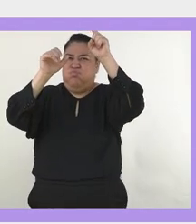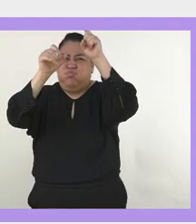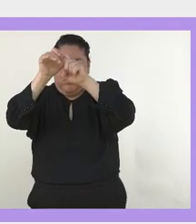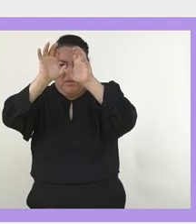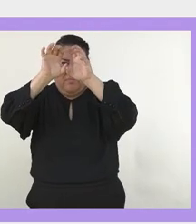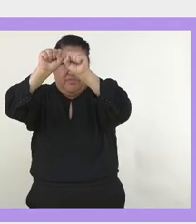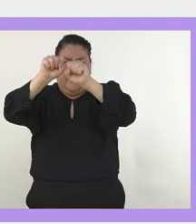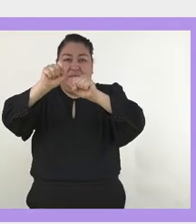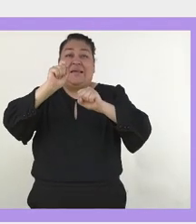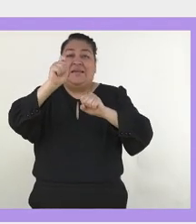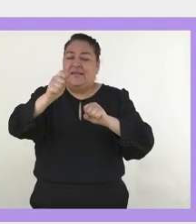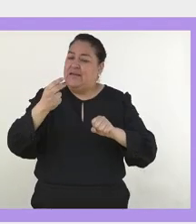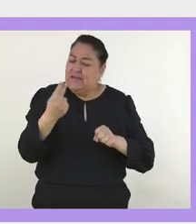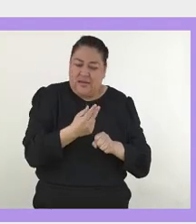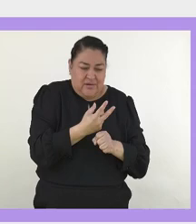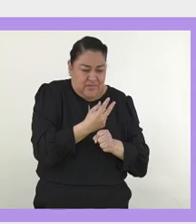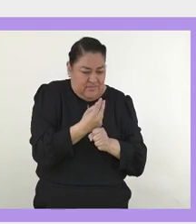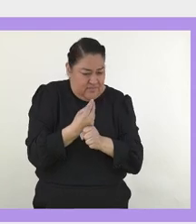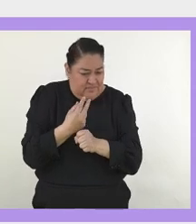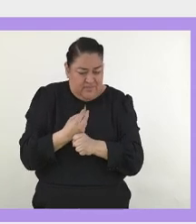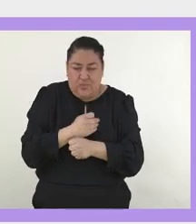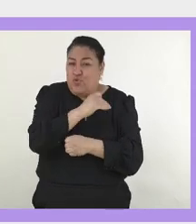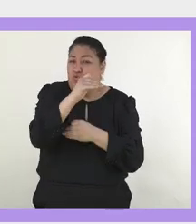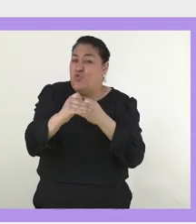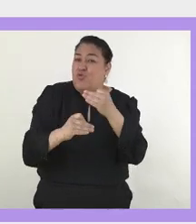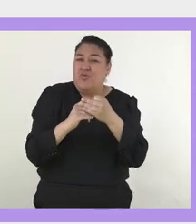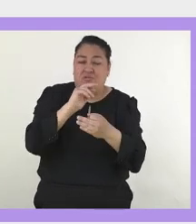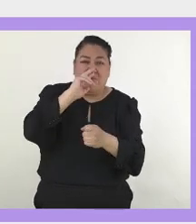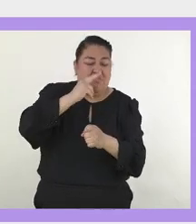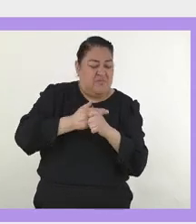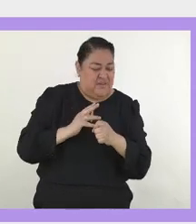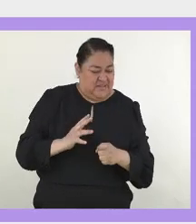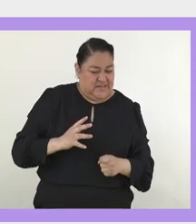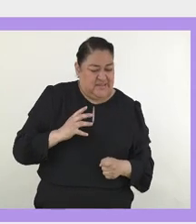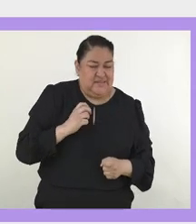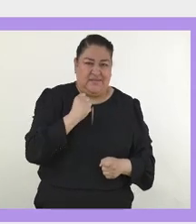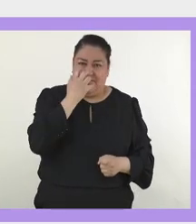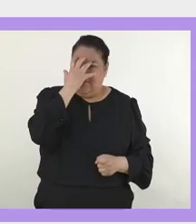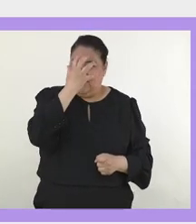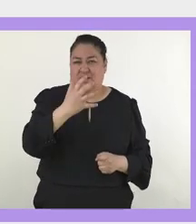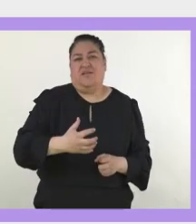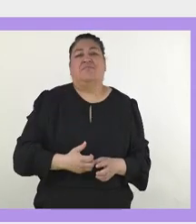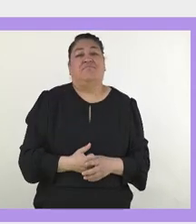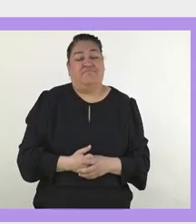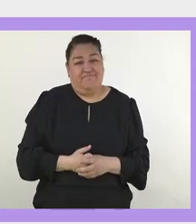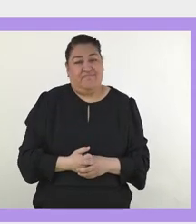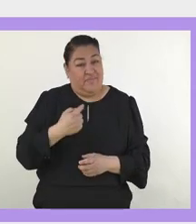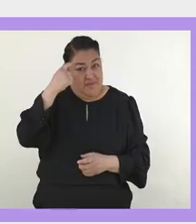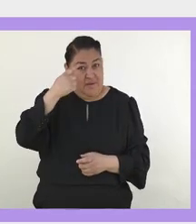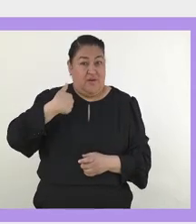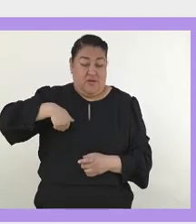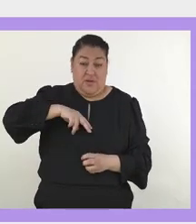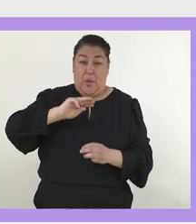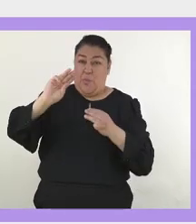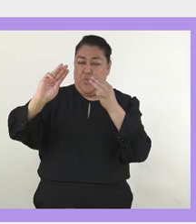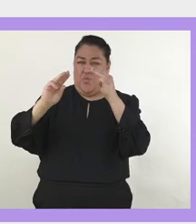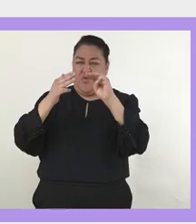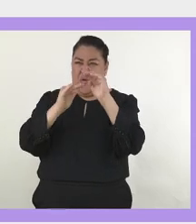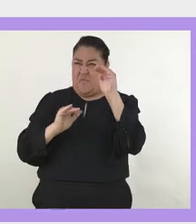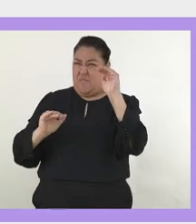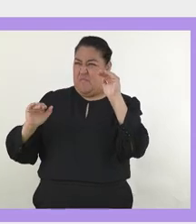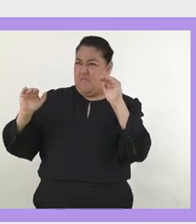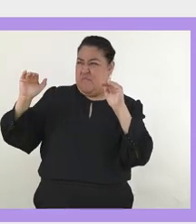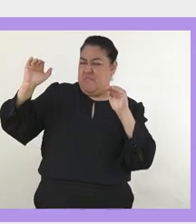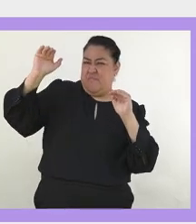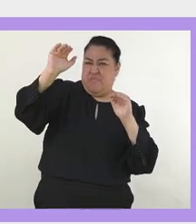un poco las tuercas pero en todas las áreas Por qué Porque para llegar a estar en esa élite para llegar a estar dentro de las mejores